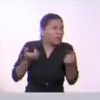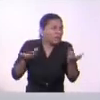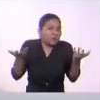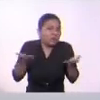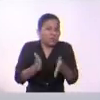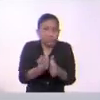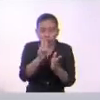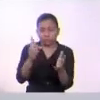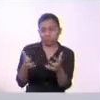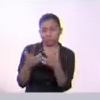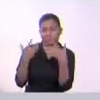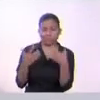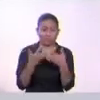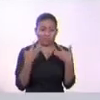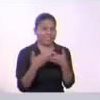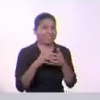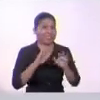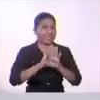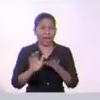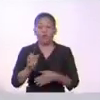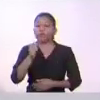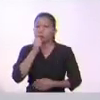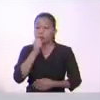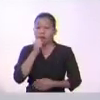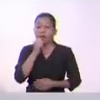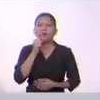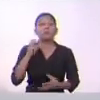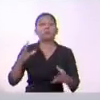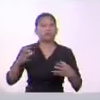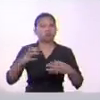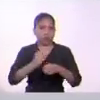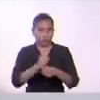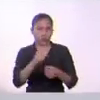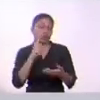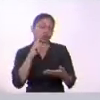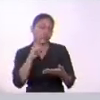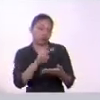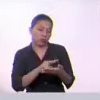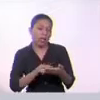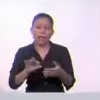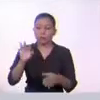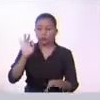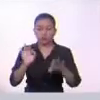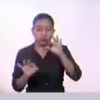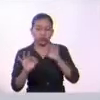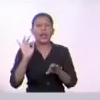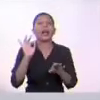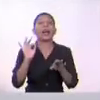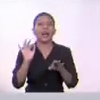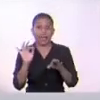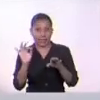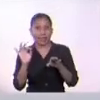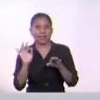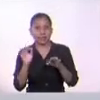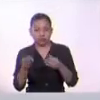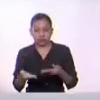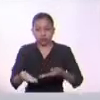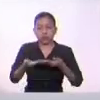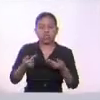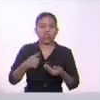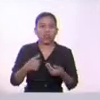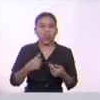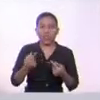la selección de la información, debes identificar aquello que te sirva más para la